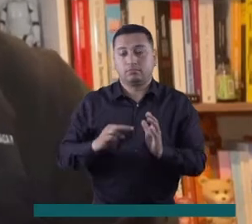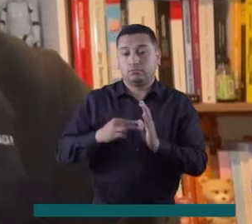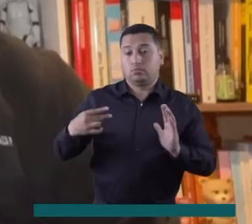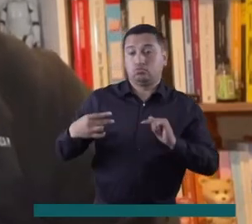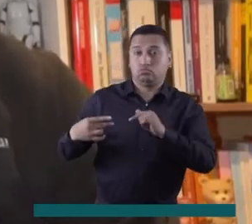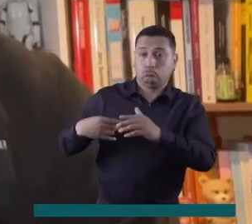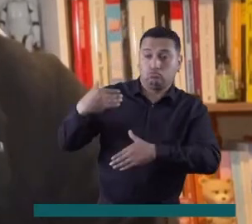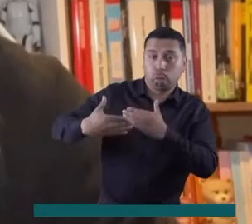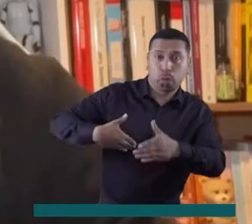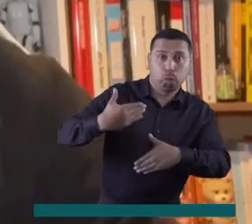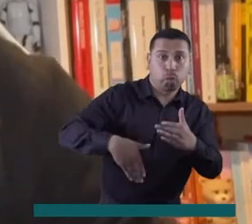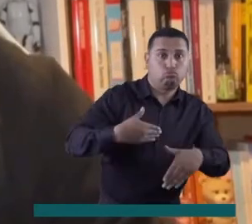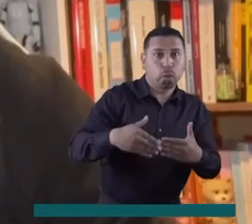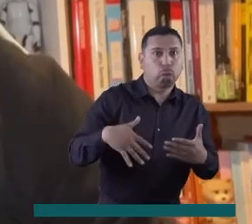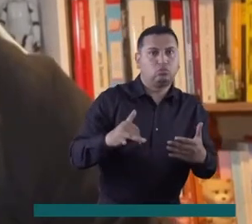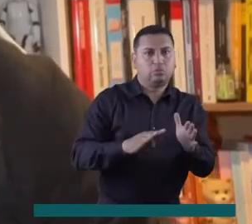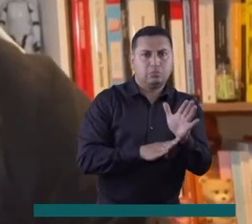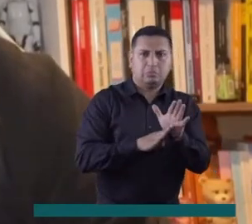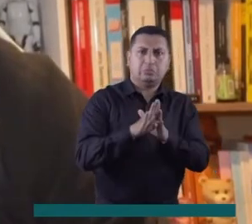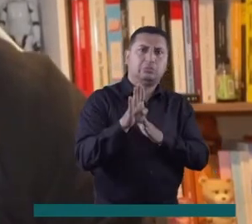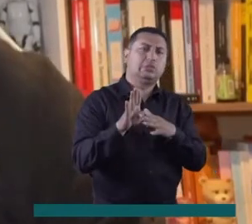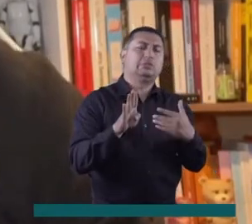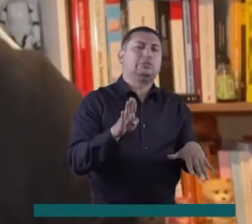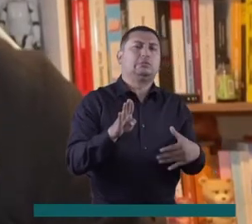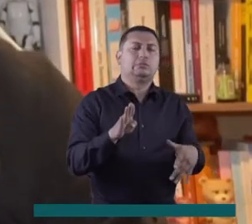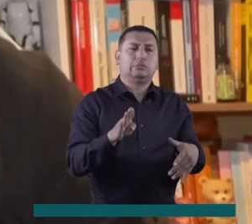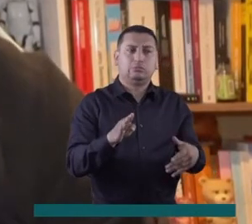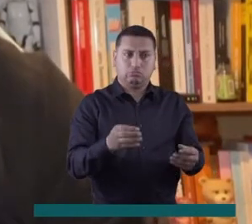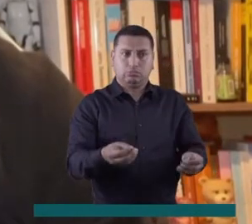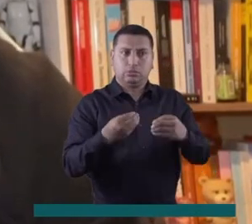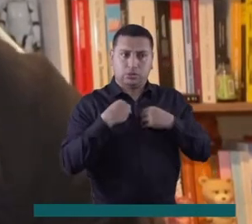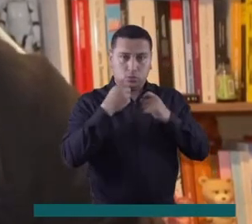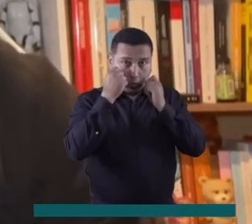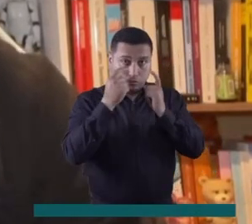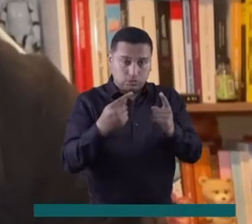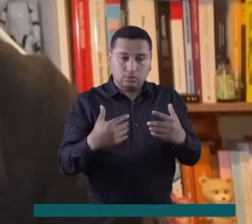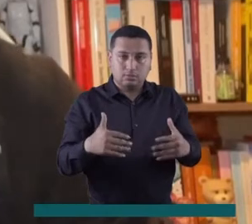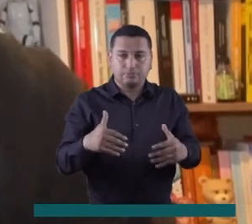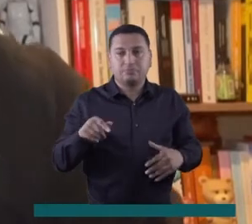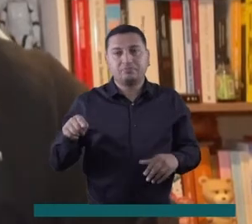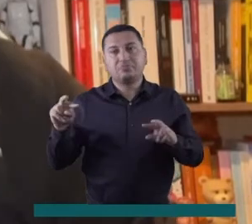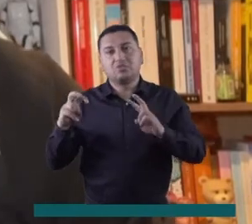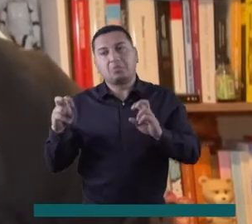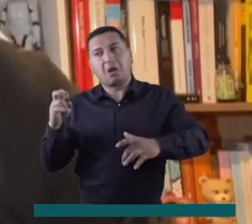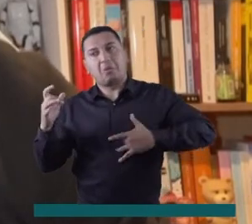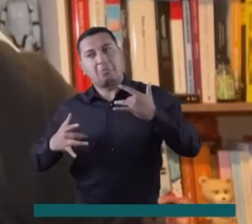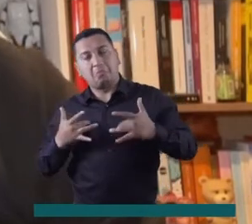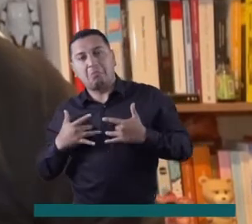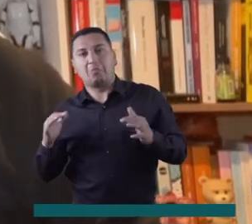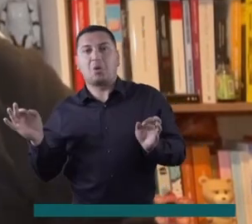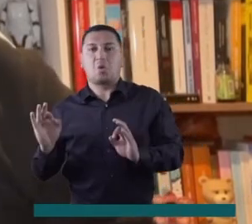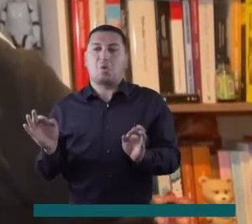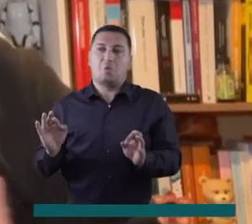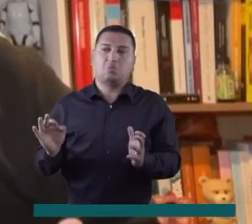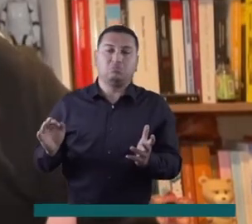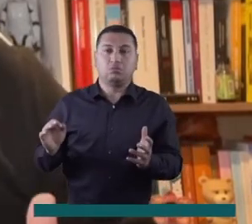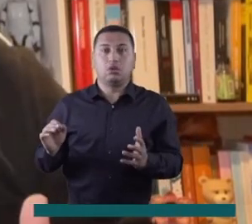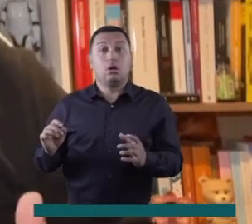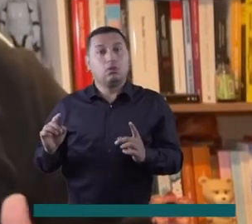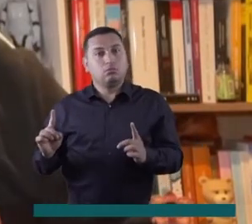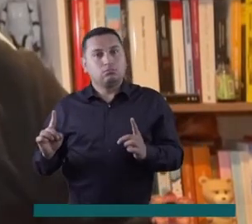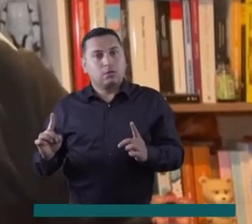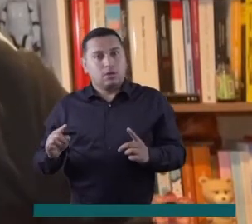Los avances de la tecnología son cada vez más sorprendentes y no solo cuando tienen que ver con temas de consumo o entretenimiento, sino que se vuelven